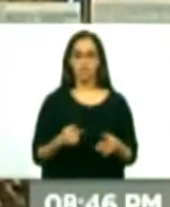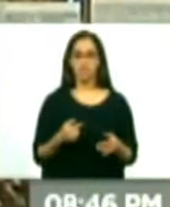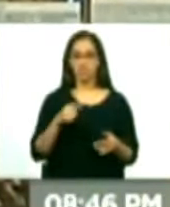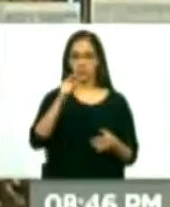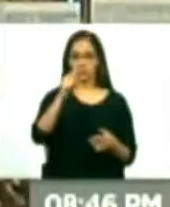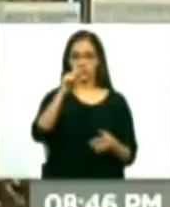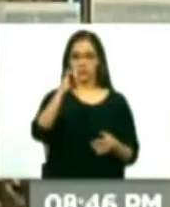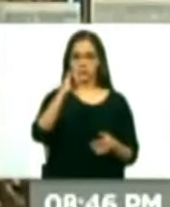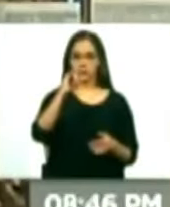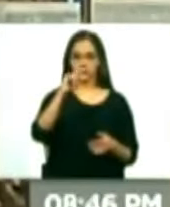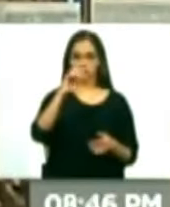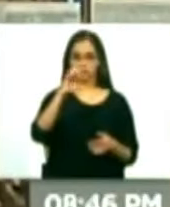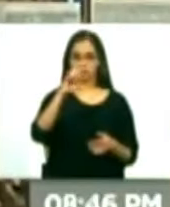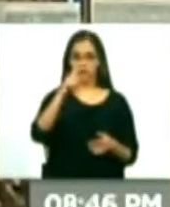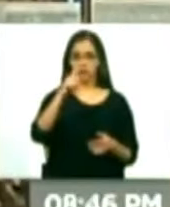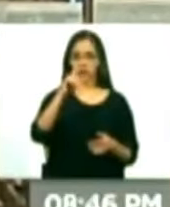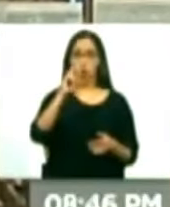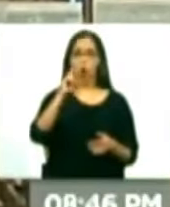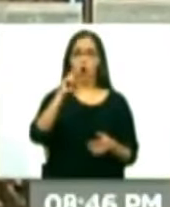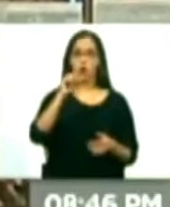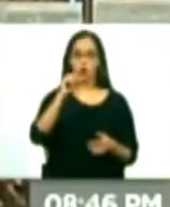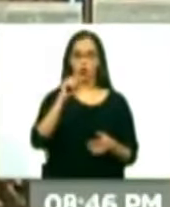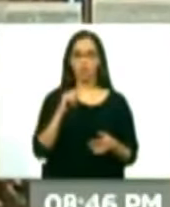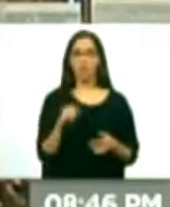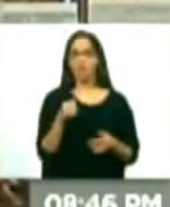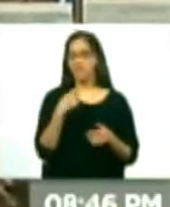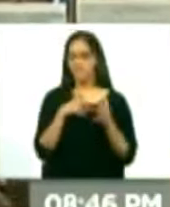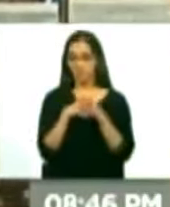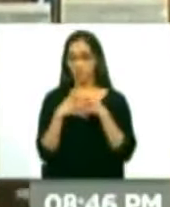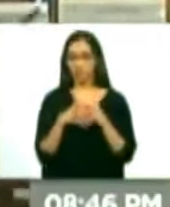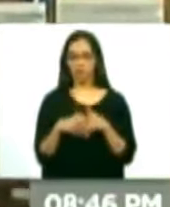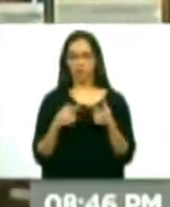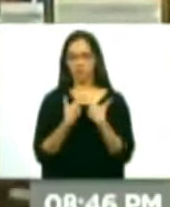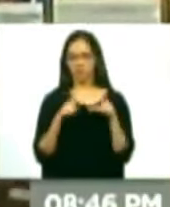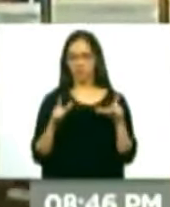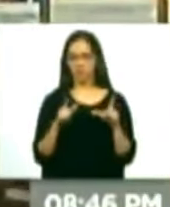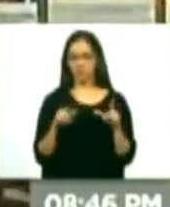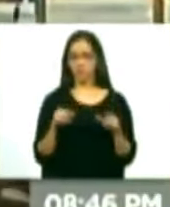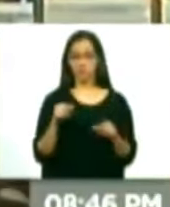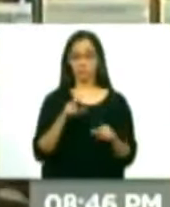a Estados Unidos y, si no la venden. Libertad de expresión la llaman en Estados Unidos.